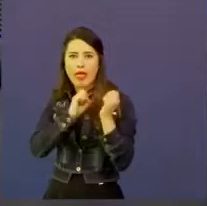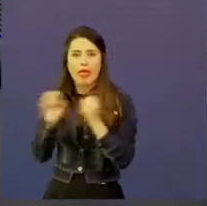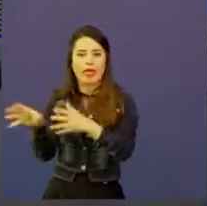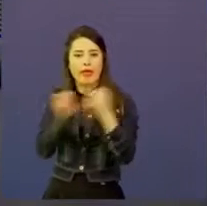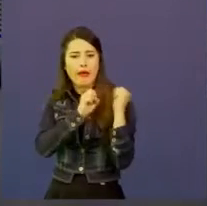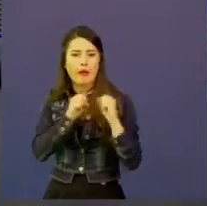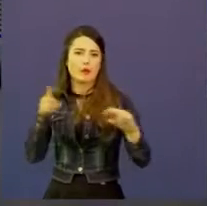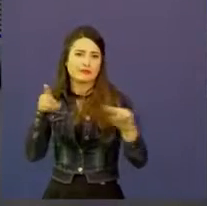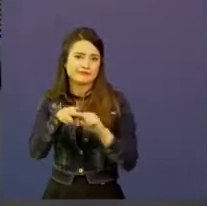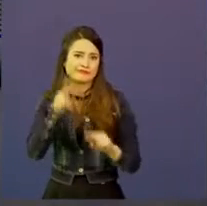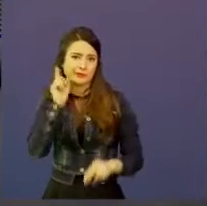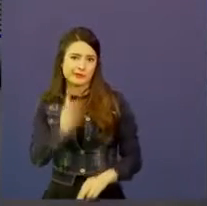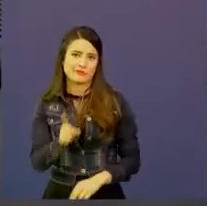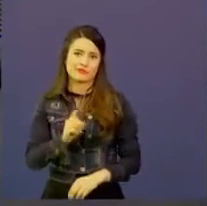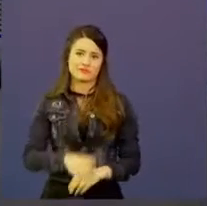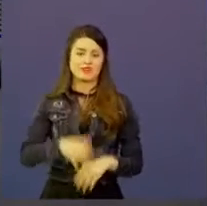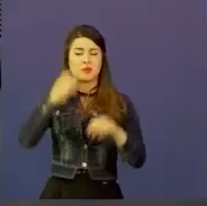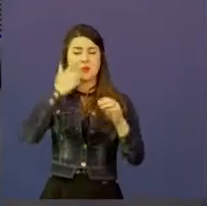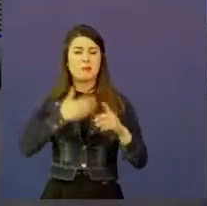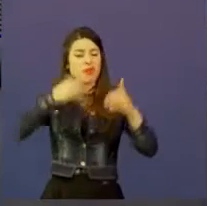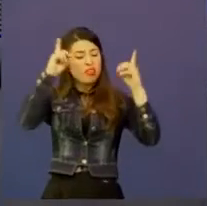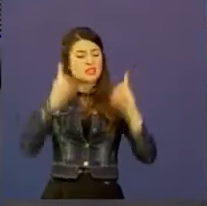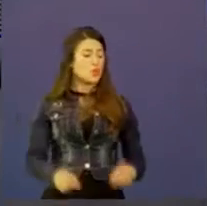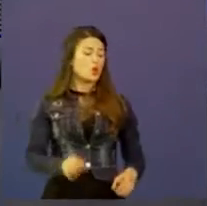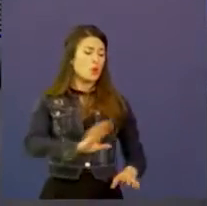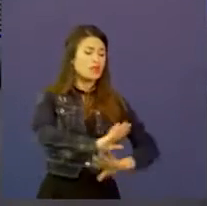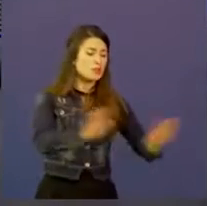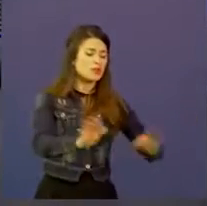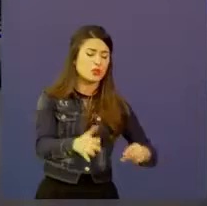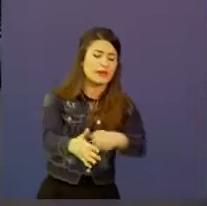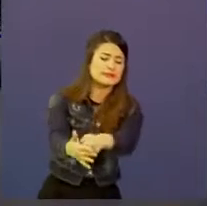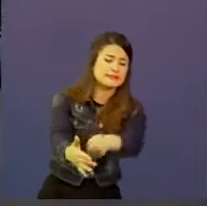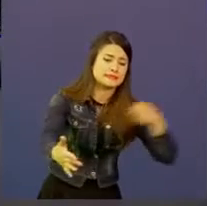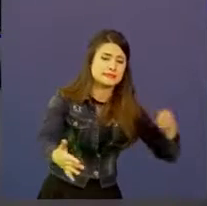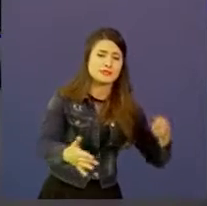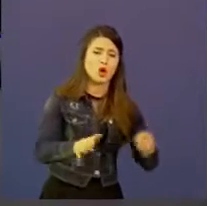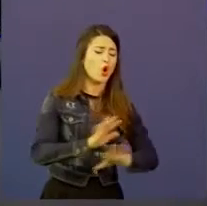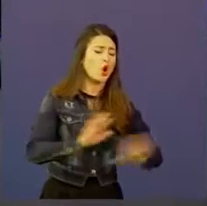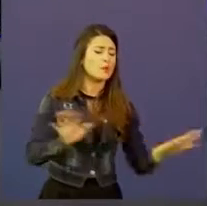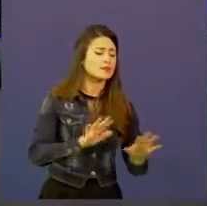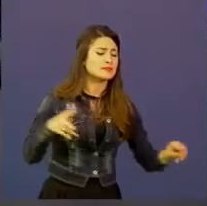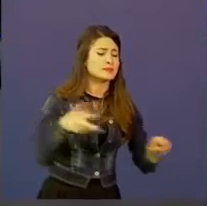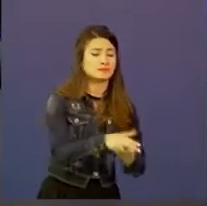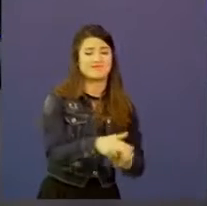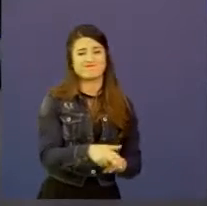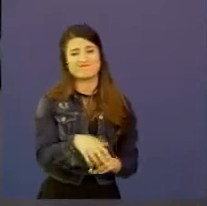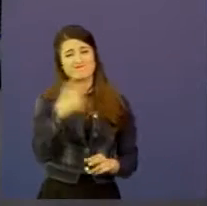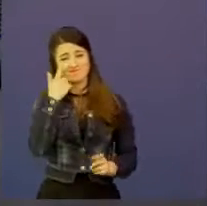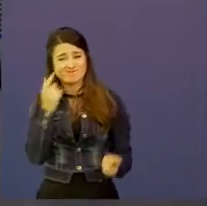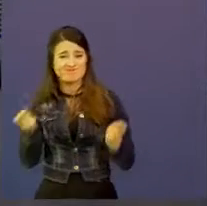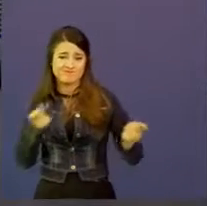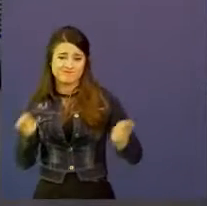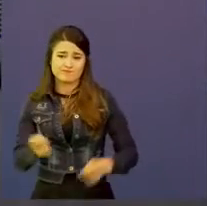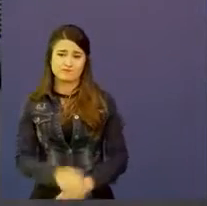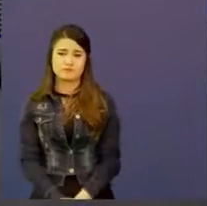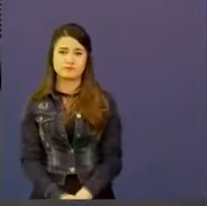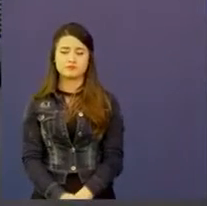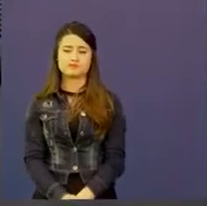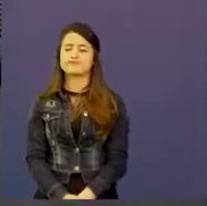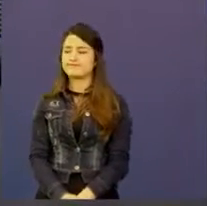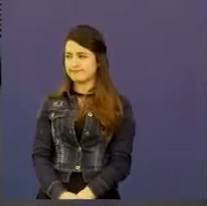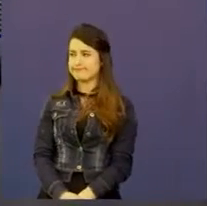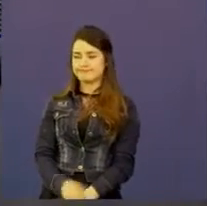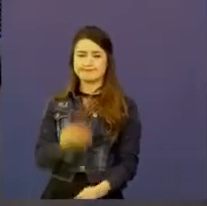para abordar problemas que se desarrollan a través de entornos digitales. Perfecto, Luisa. Pues muchas gracias. Estamos acercándonos hacia